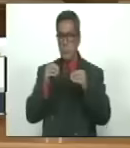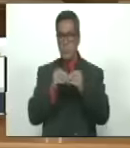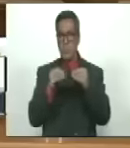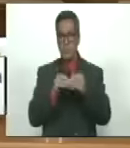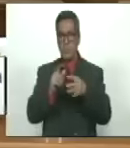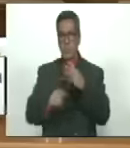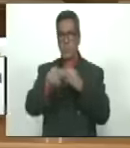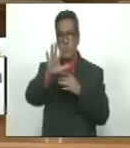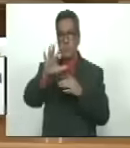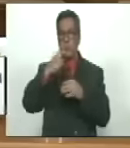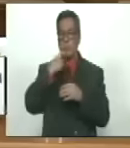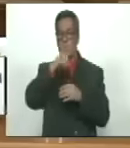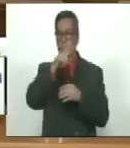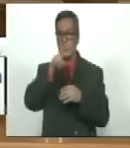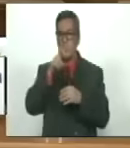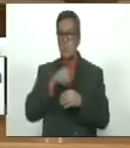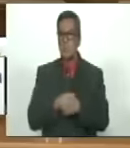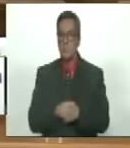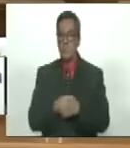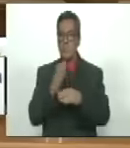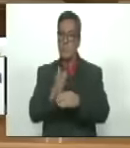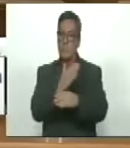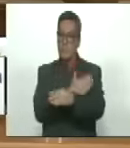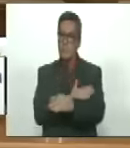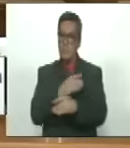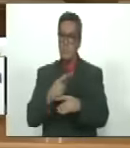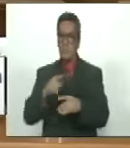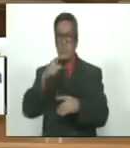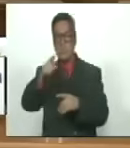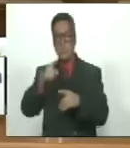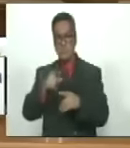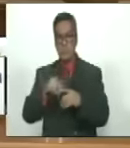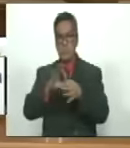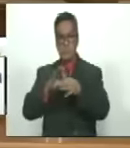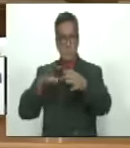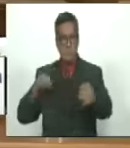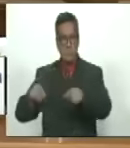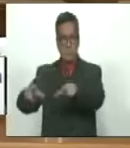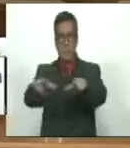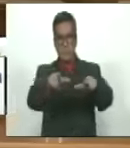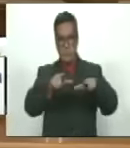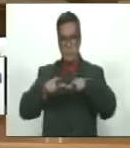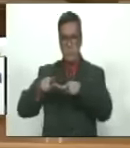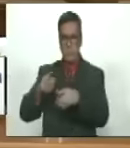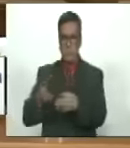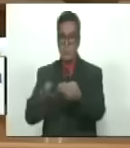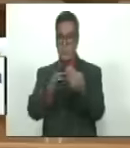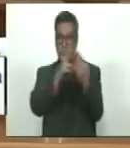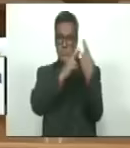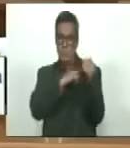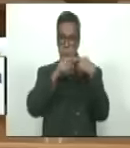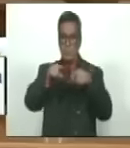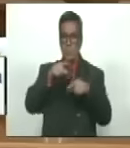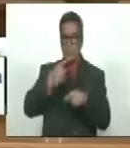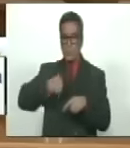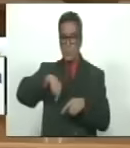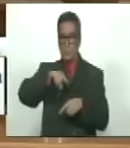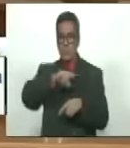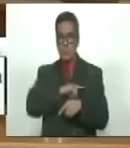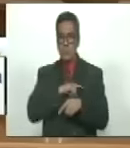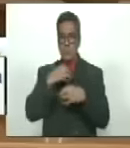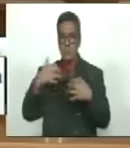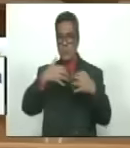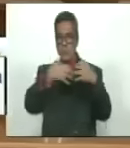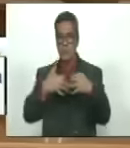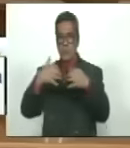con las 5 preguntas. Antes del lado arbitral, lo que fue la independencia y el territorio que heredó la República a partir de nuestra